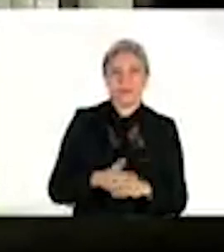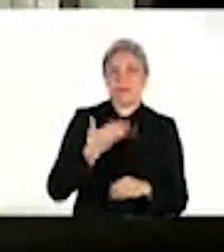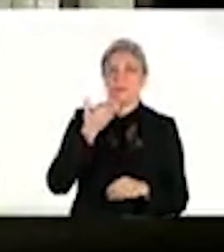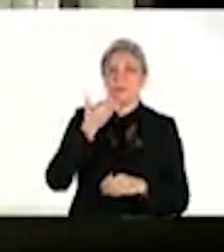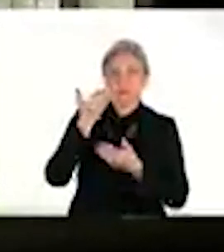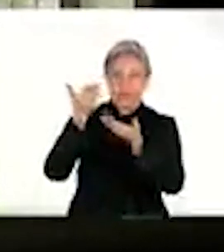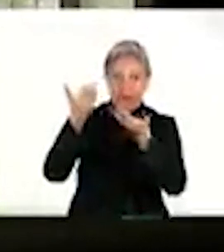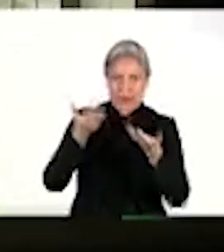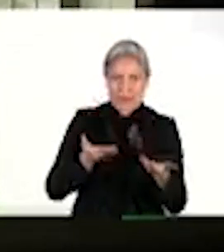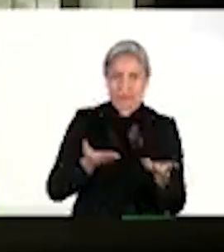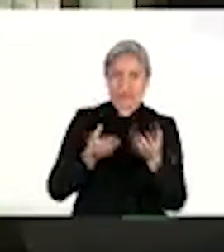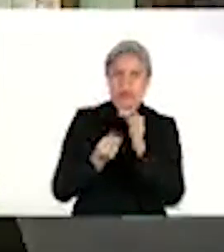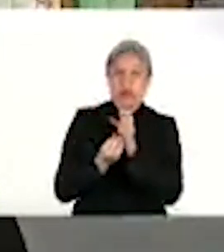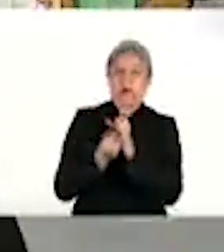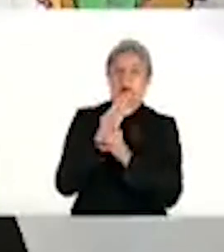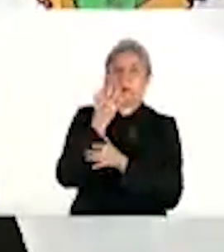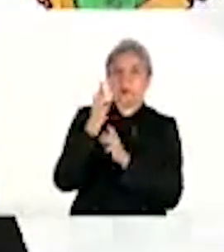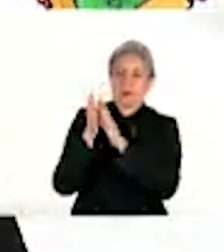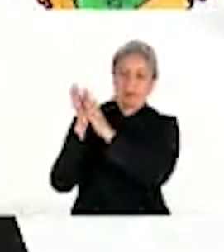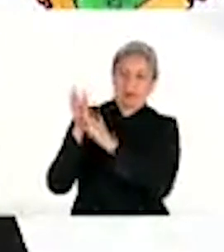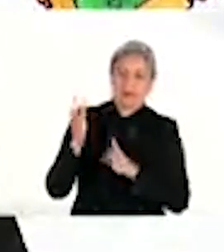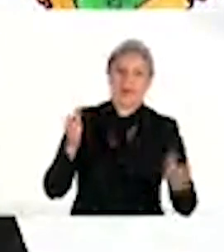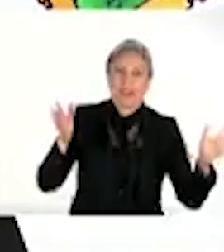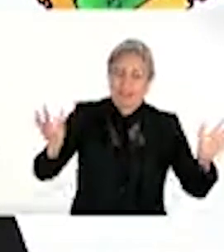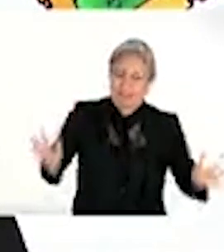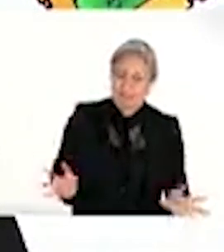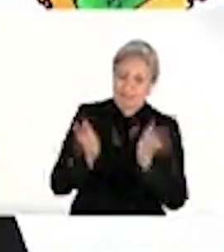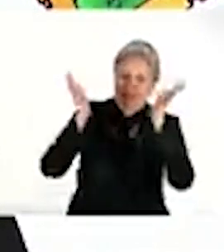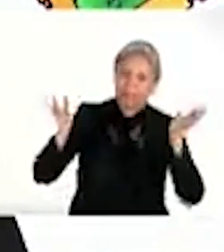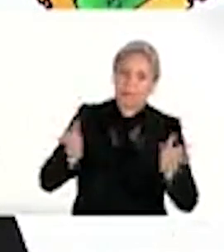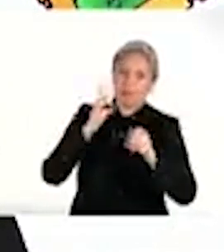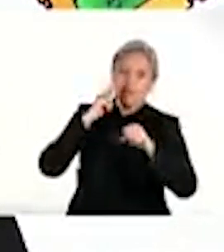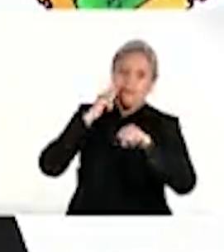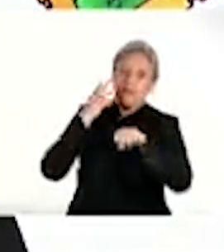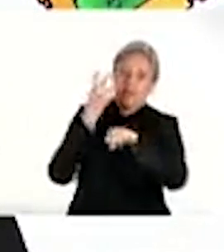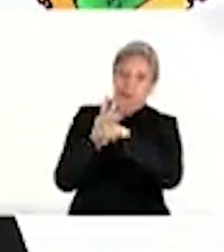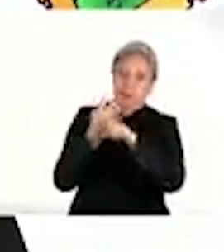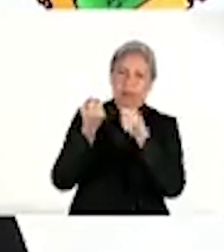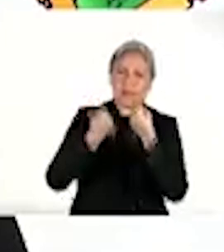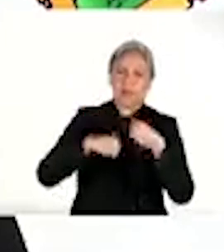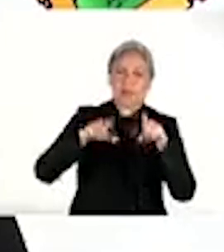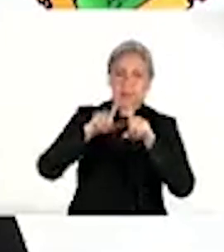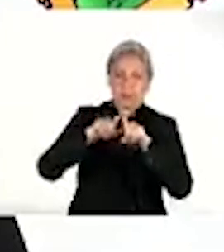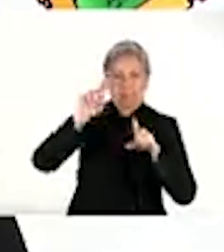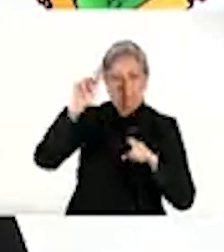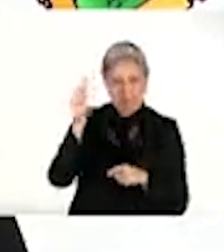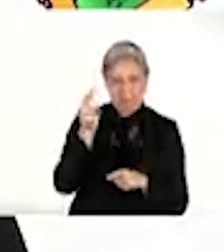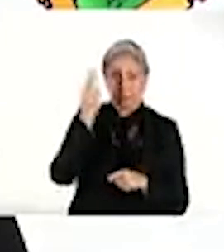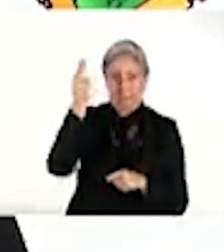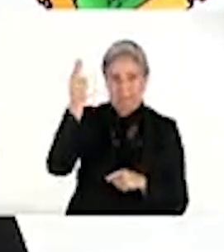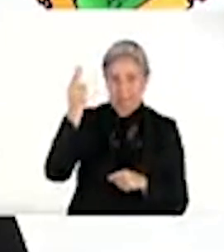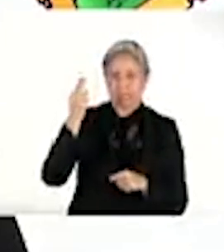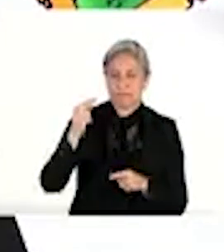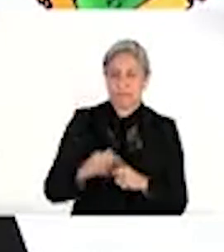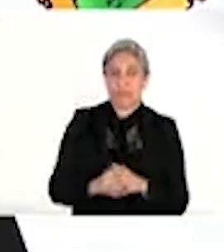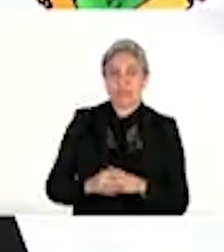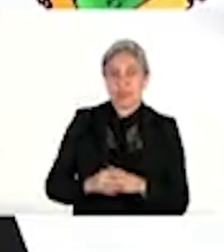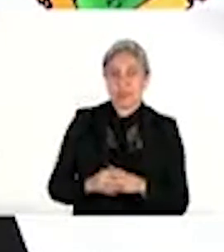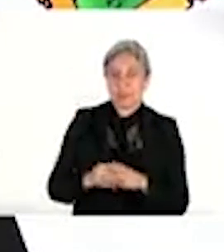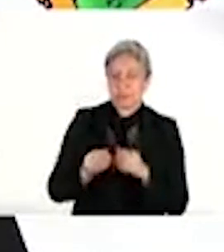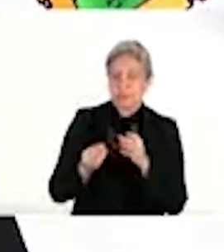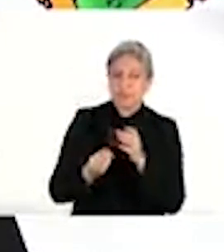bienvenida esta nueva etapa de impulso a la responsabilidad social universitaria, de